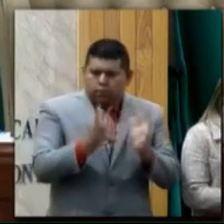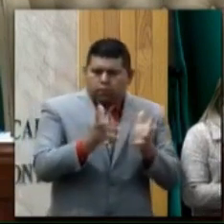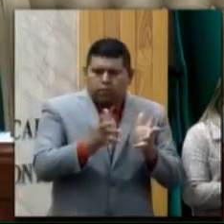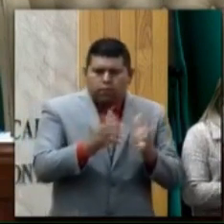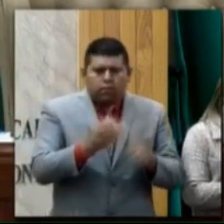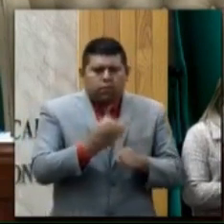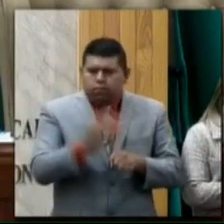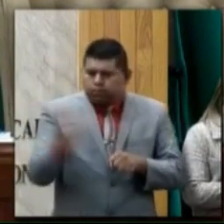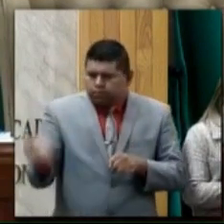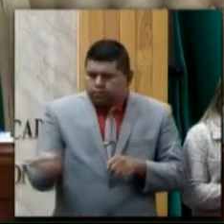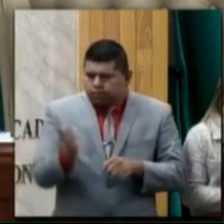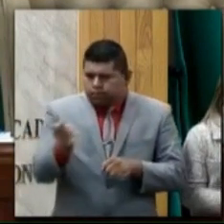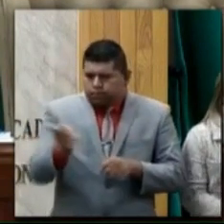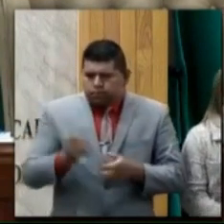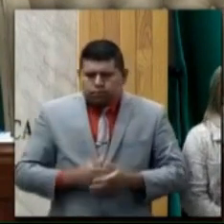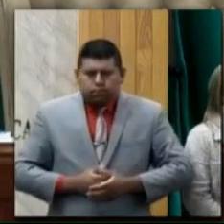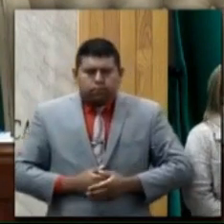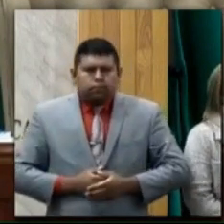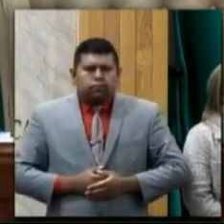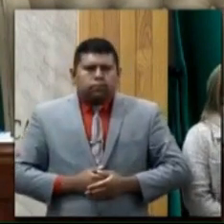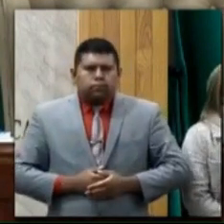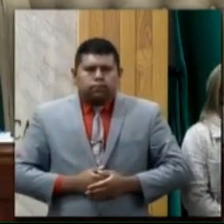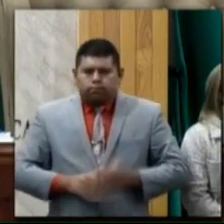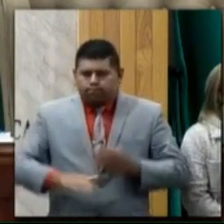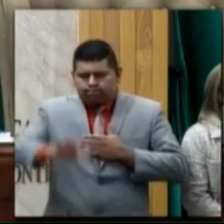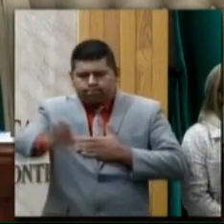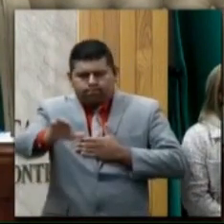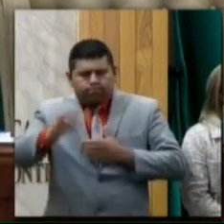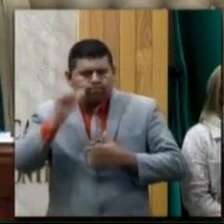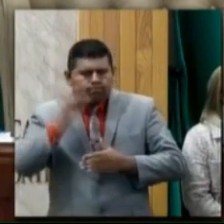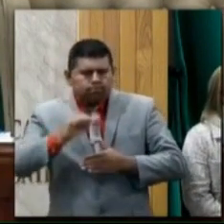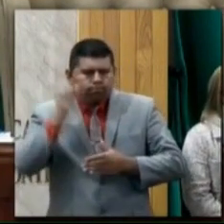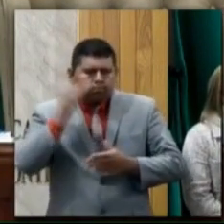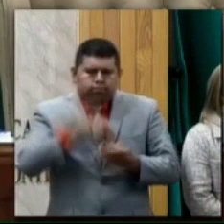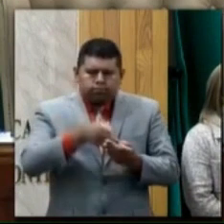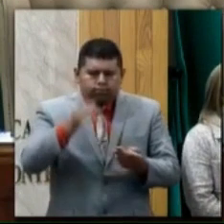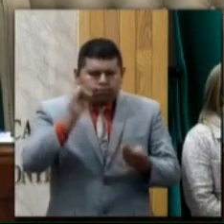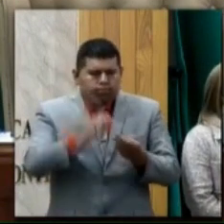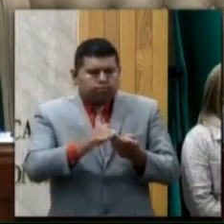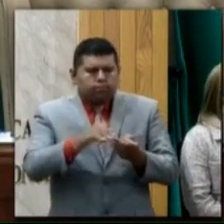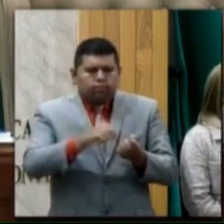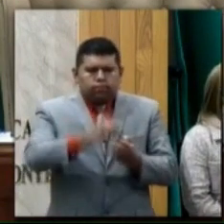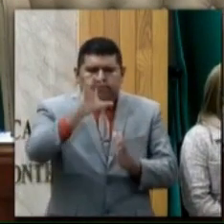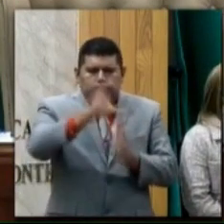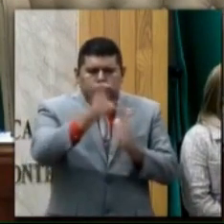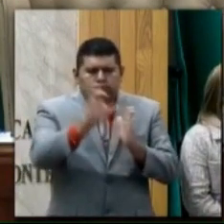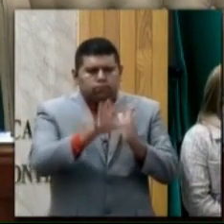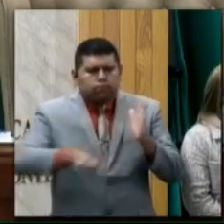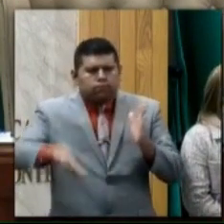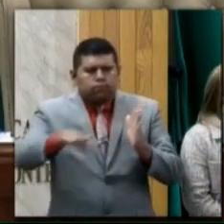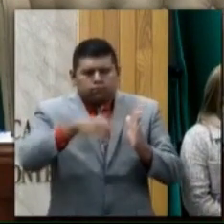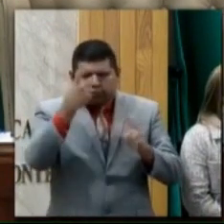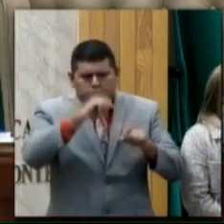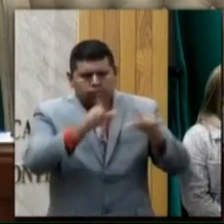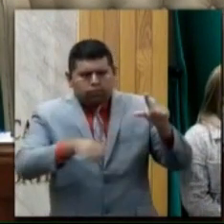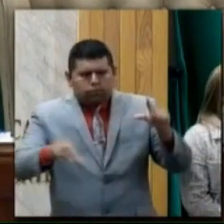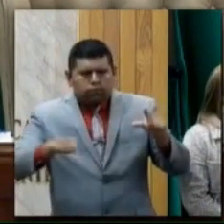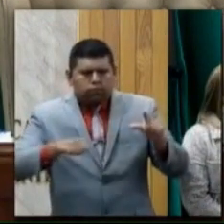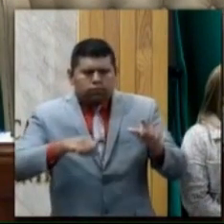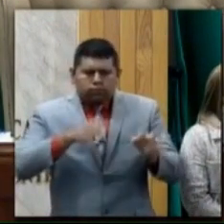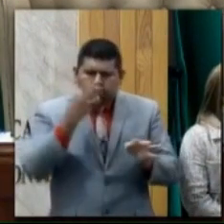soberanía, le pregunto: ¿protesta guardar y hacer guardar la Constitución Política de los Estados Unidos